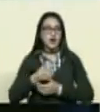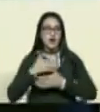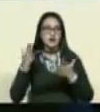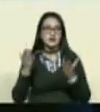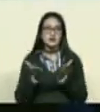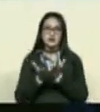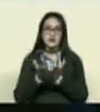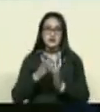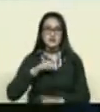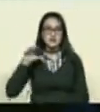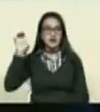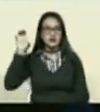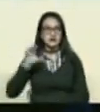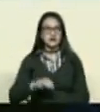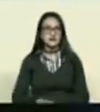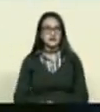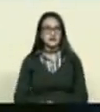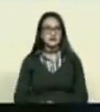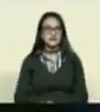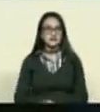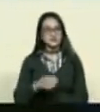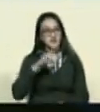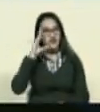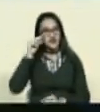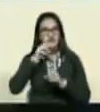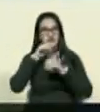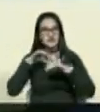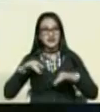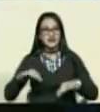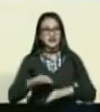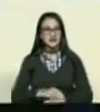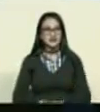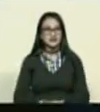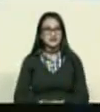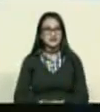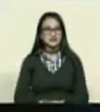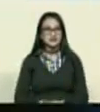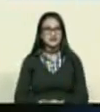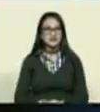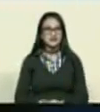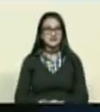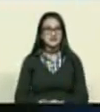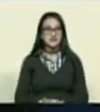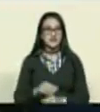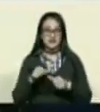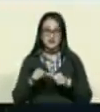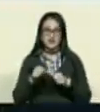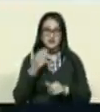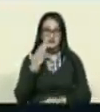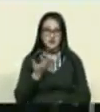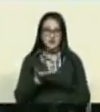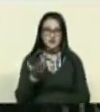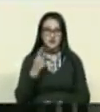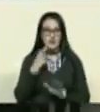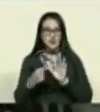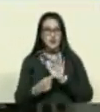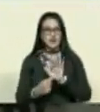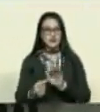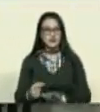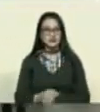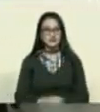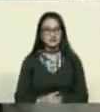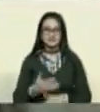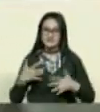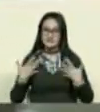para servir a mi patria, mi comandante en jefe. Así es, que Dios te bendiga. Amén, mi comandante en jefe. Ahora seguimos por aquí, ¿verdad? Sí. Bueno, me